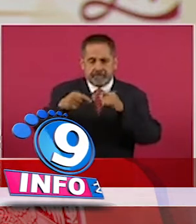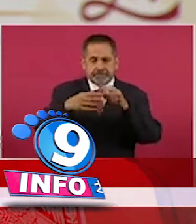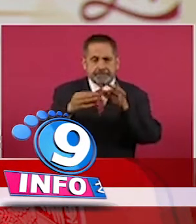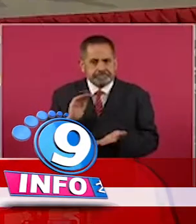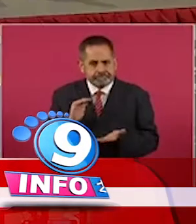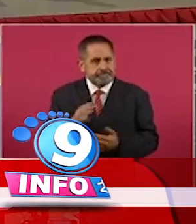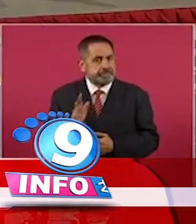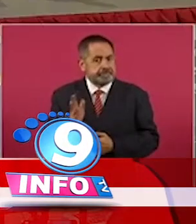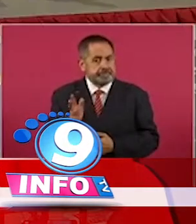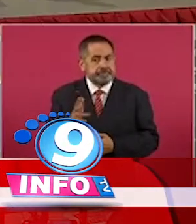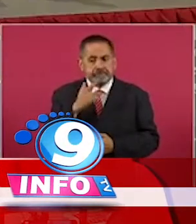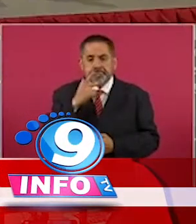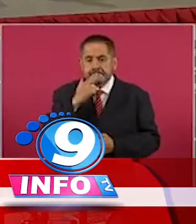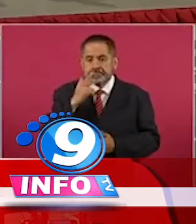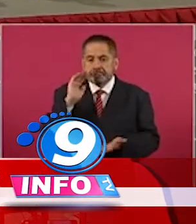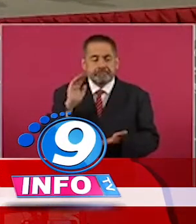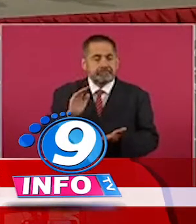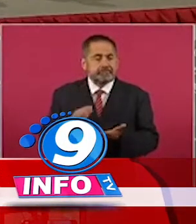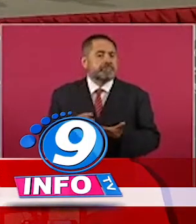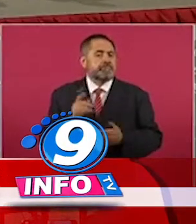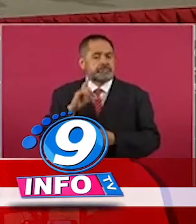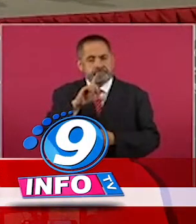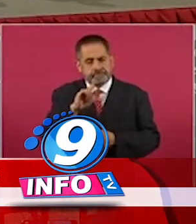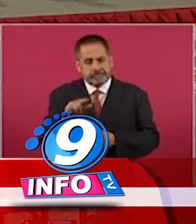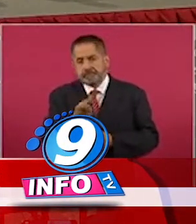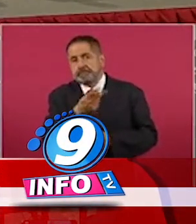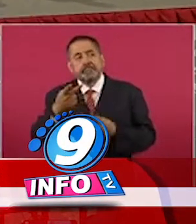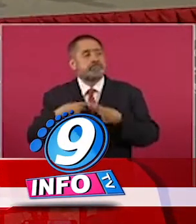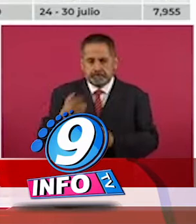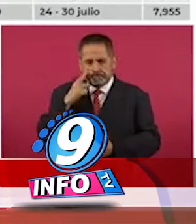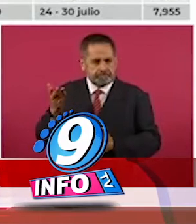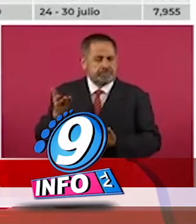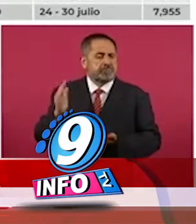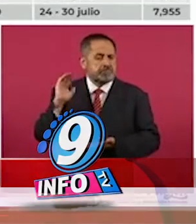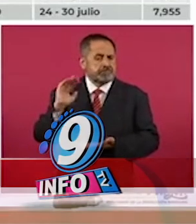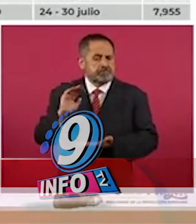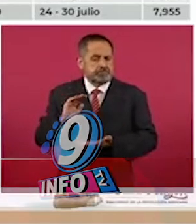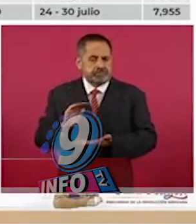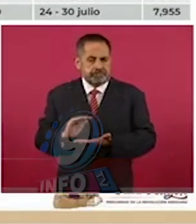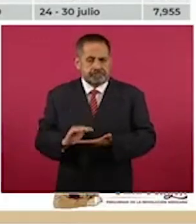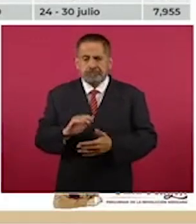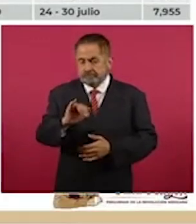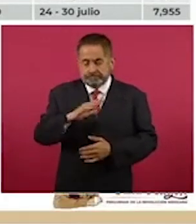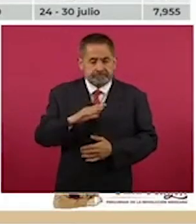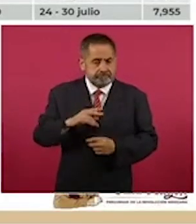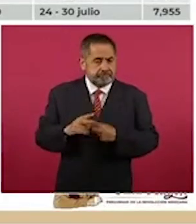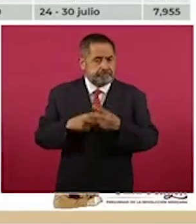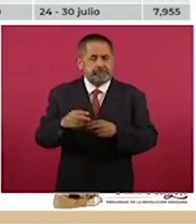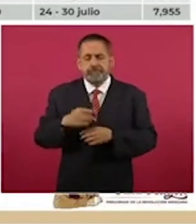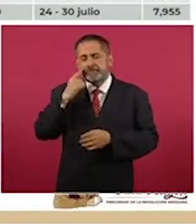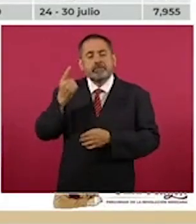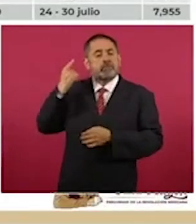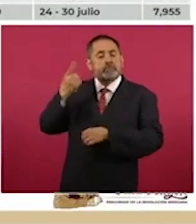mantiene en 4 por ciento para camas generales y 1% en camas con ventilador mecánico para pacientes críticos en el